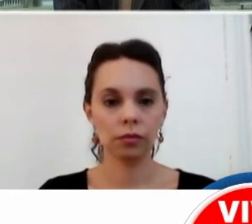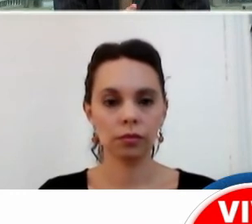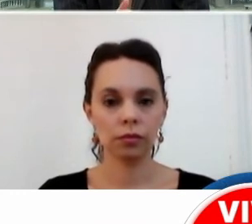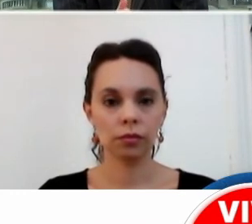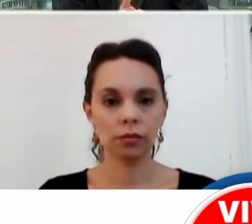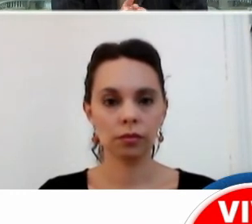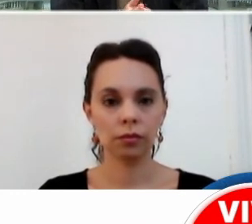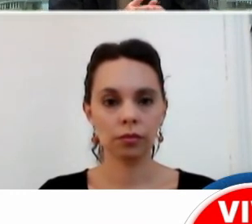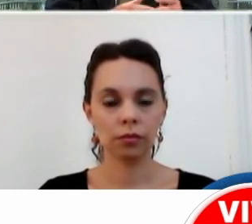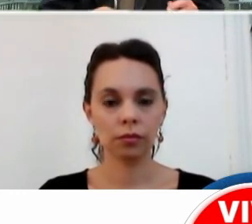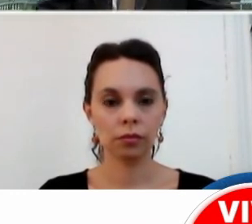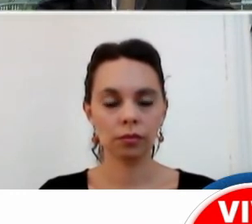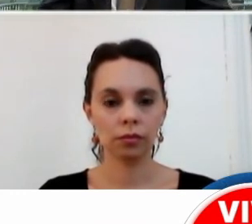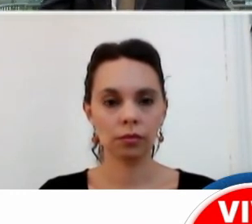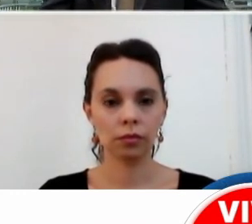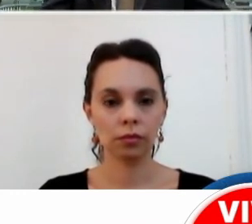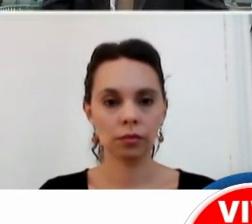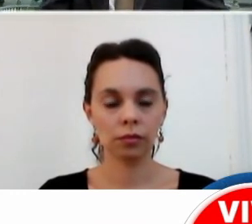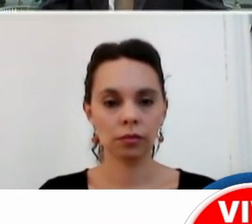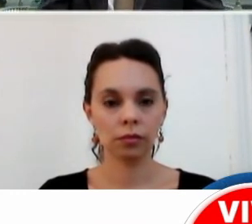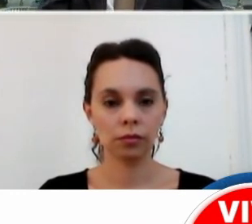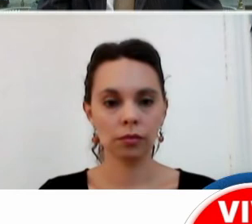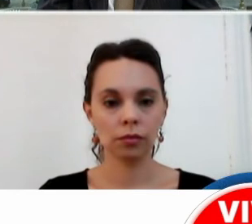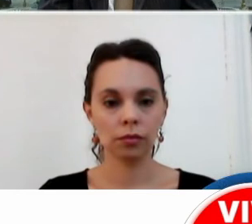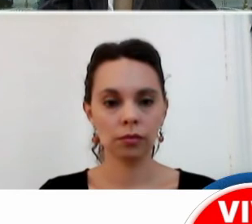la cancelación del crédito preexistente.